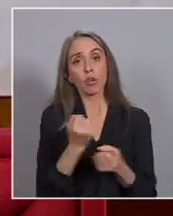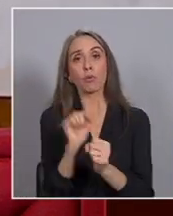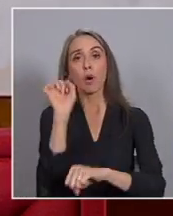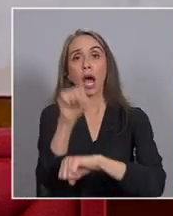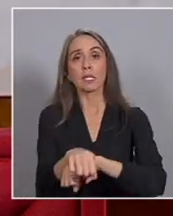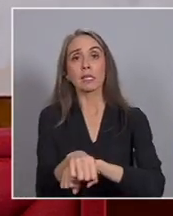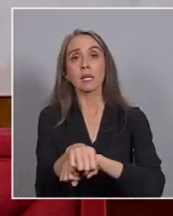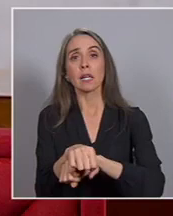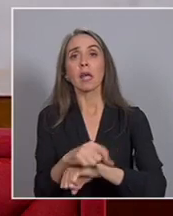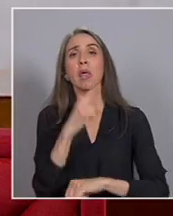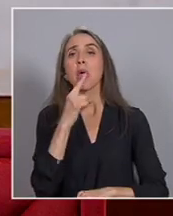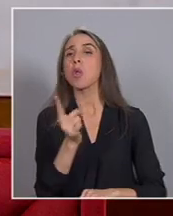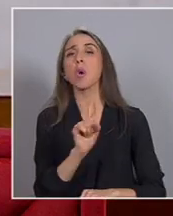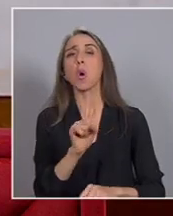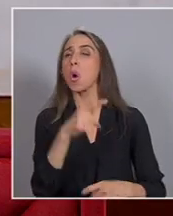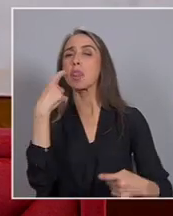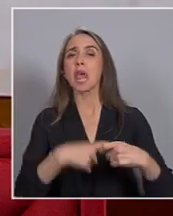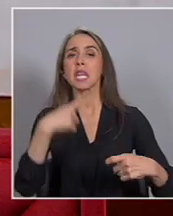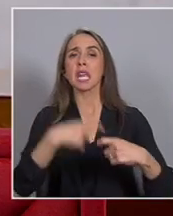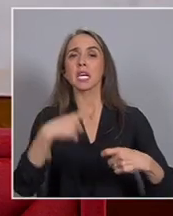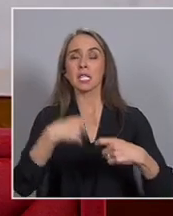inaceptable negacionismo.